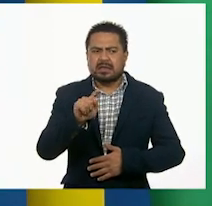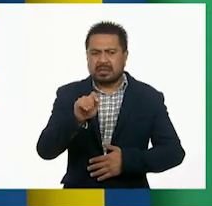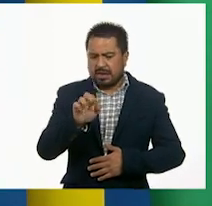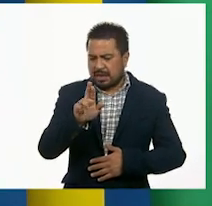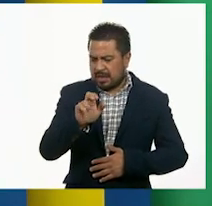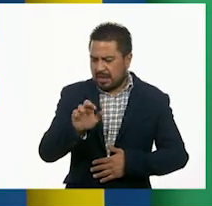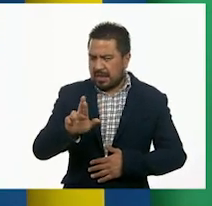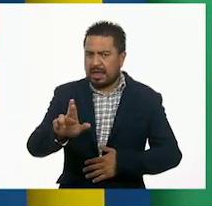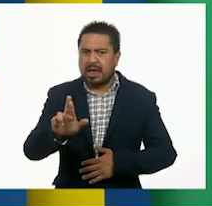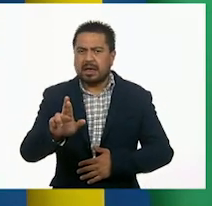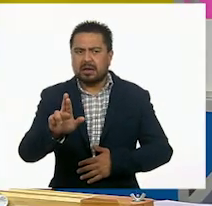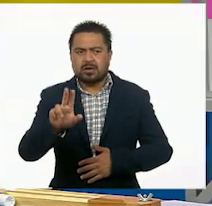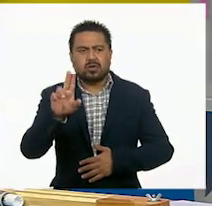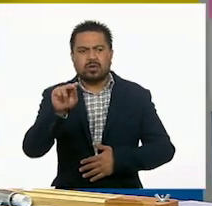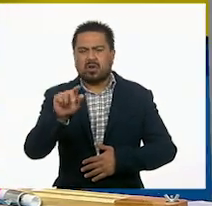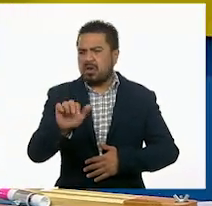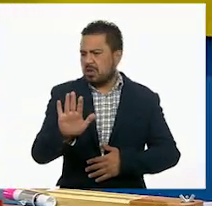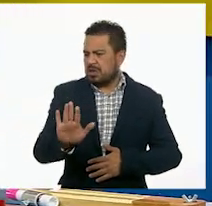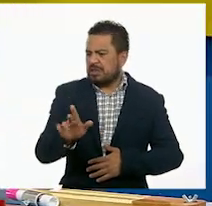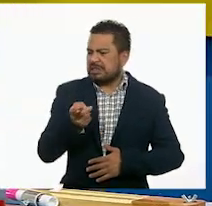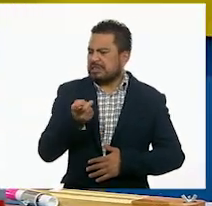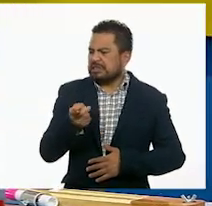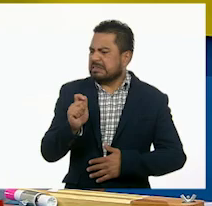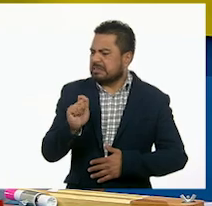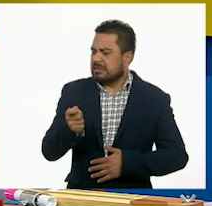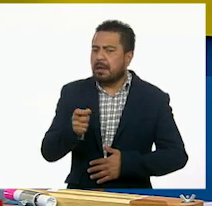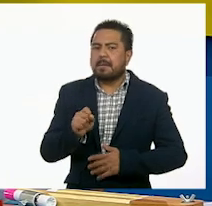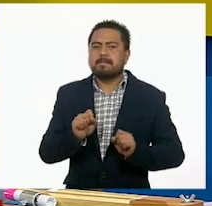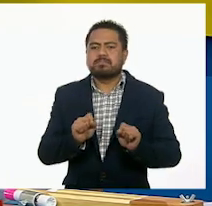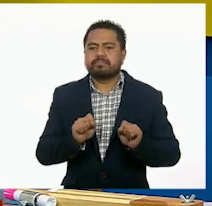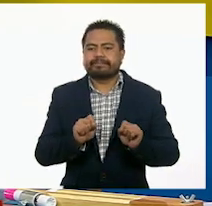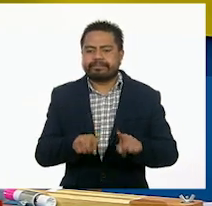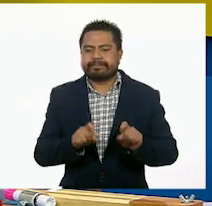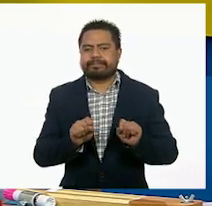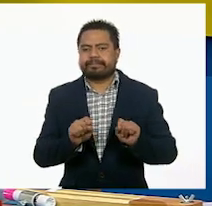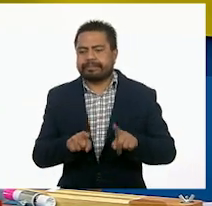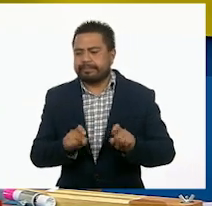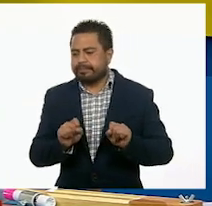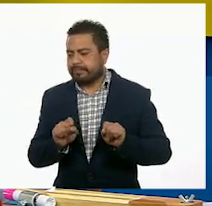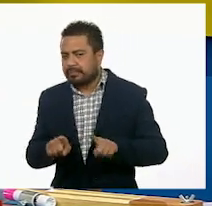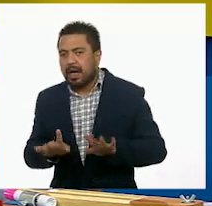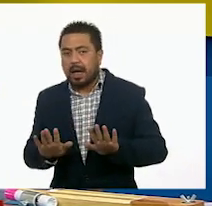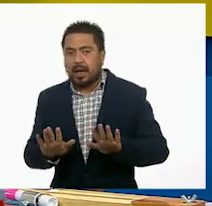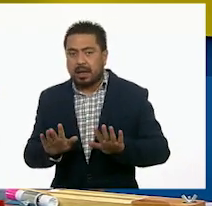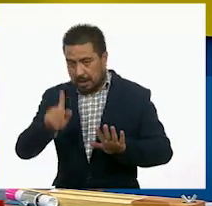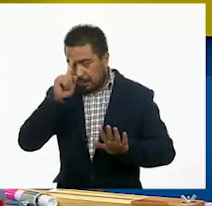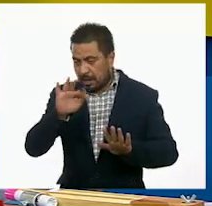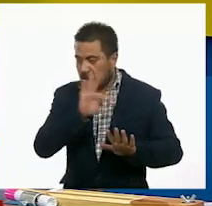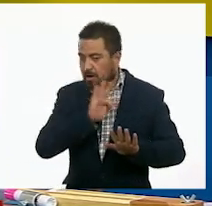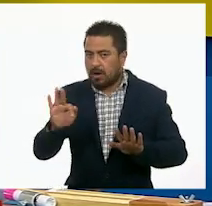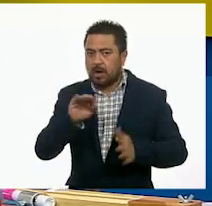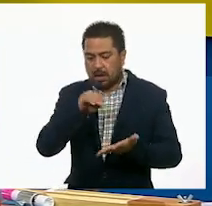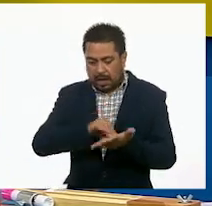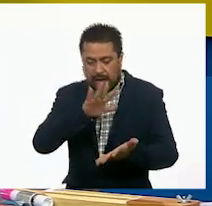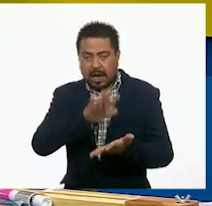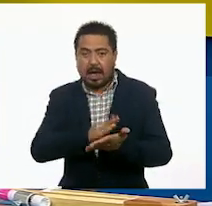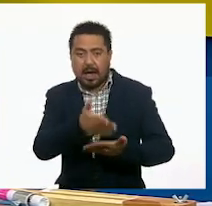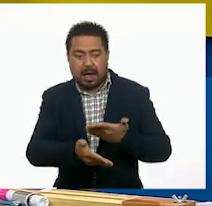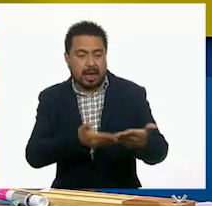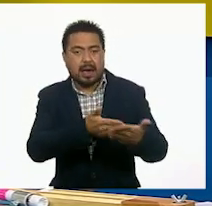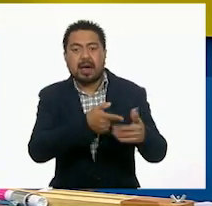Iterar. Exacto. Que no es otra cosa más que repetir. Exacto. Y para poderlo así establecer en